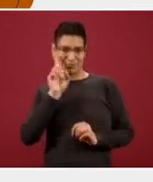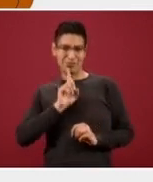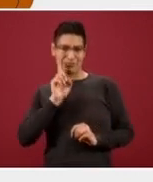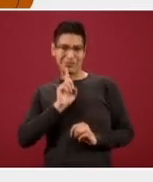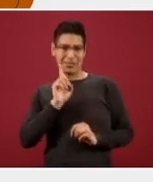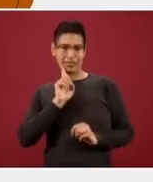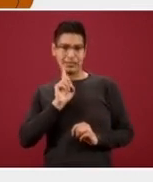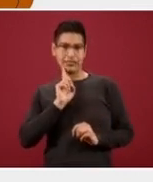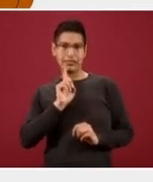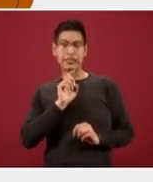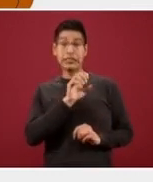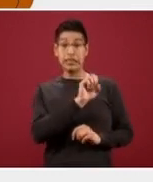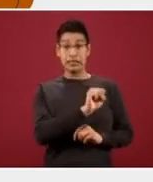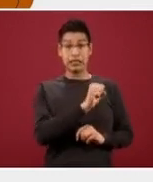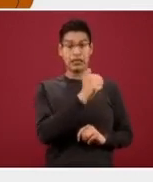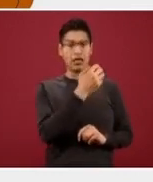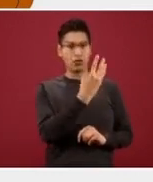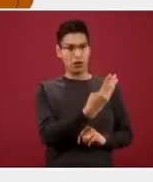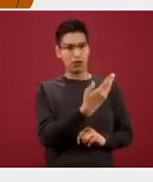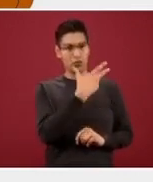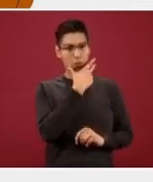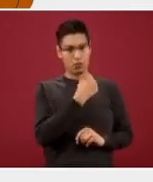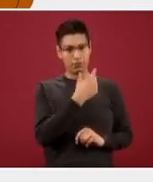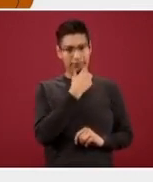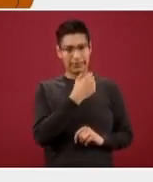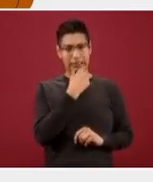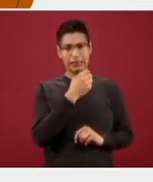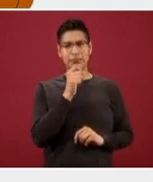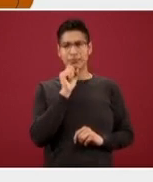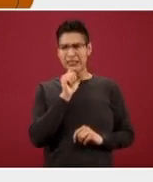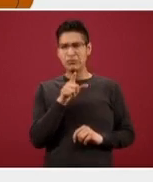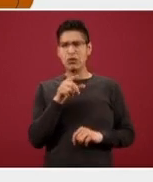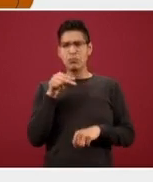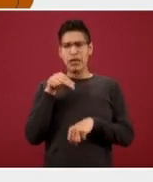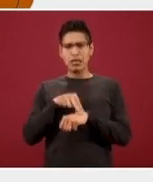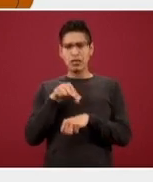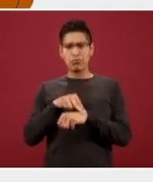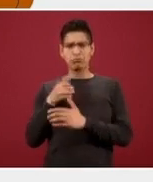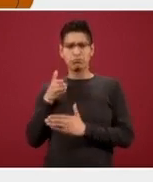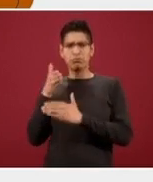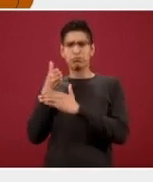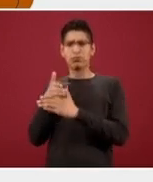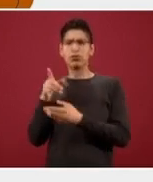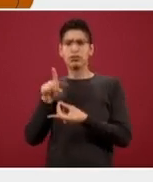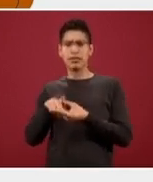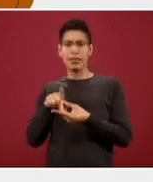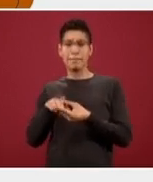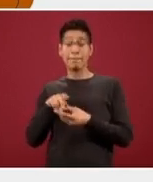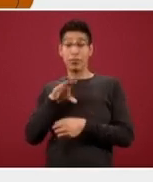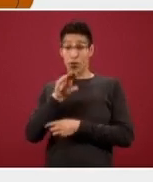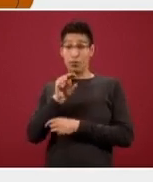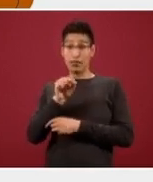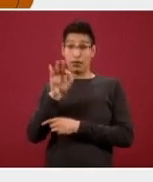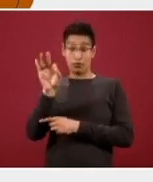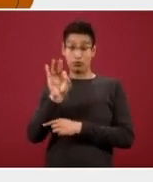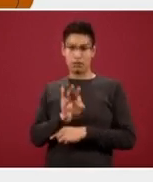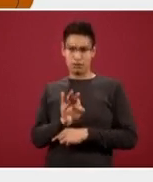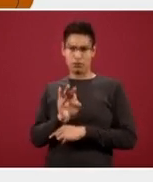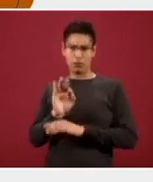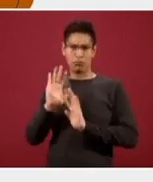en cuestión de la atención médica, tenemos que afortunadamente el 90% han sido